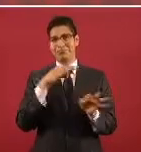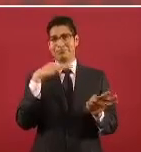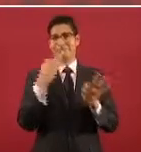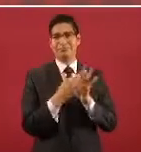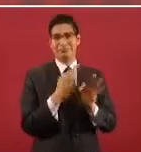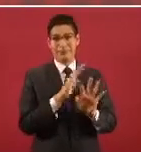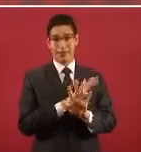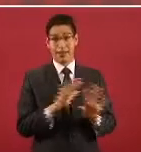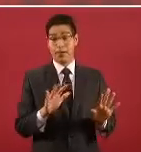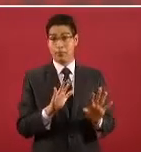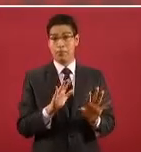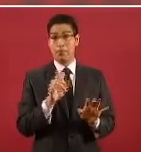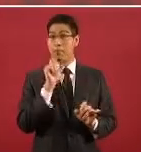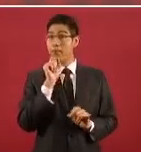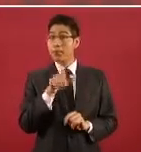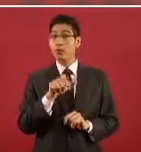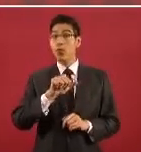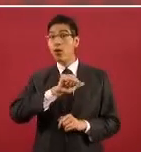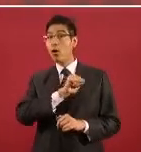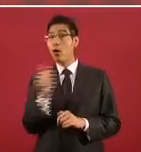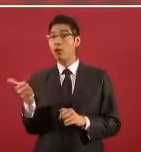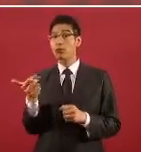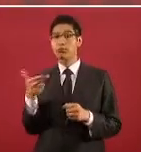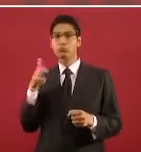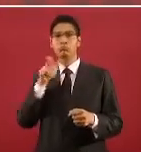Así se están terminando otros